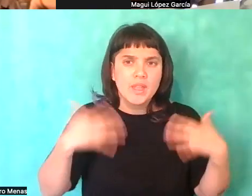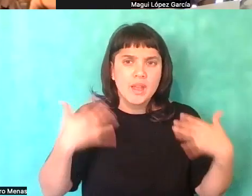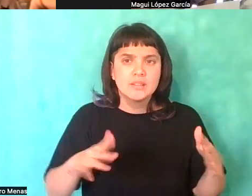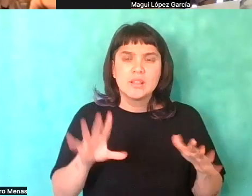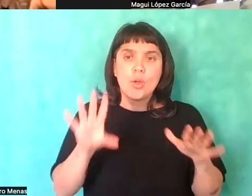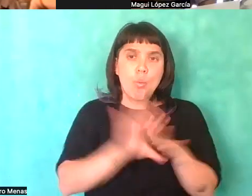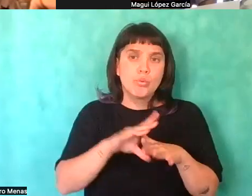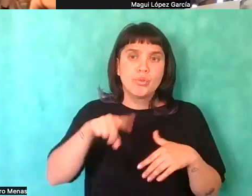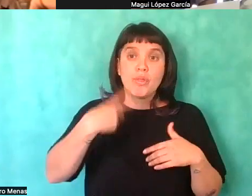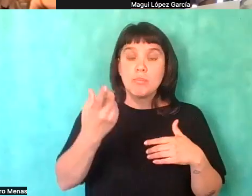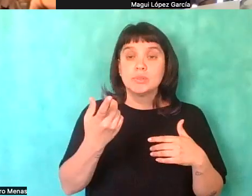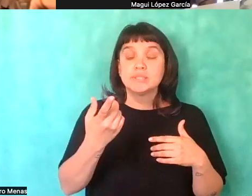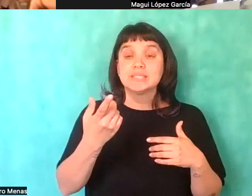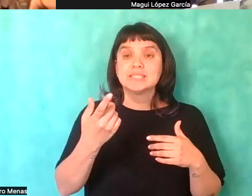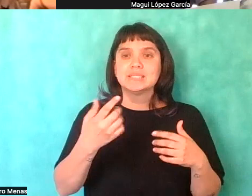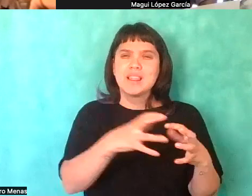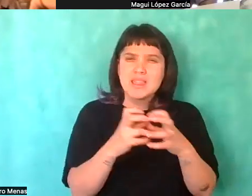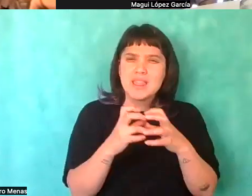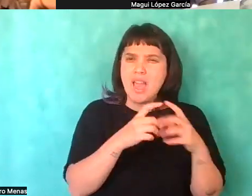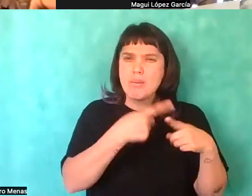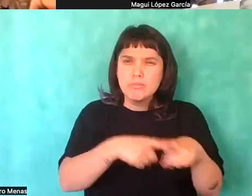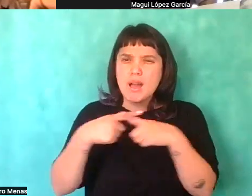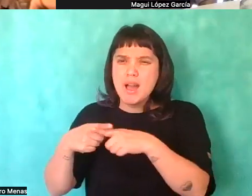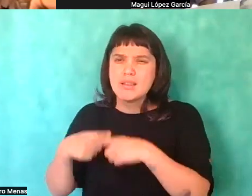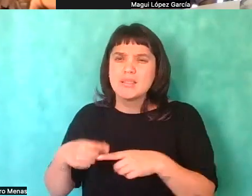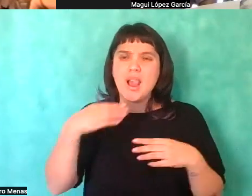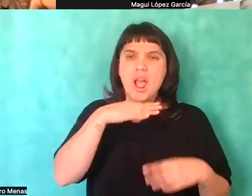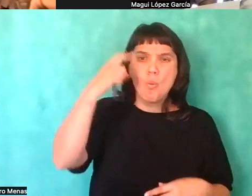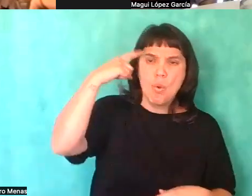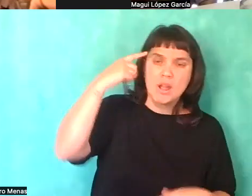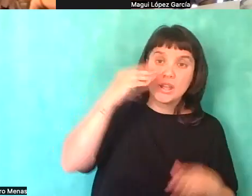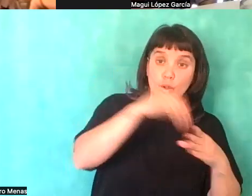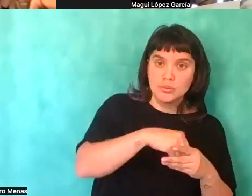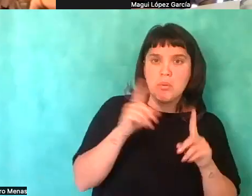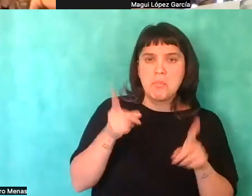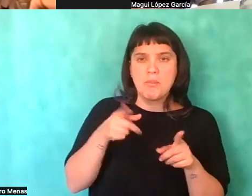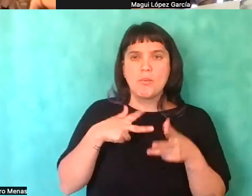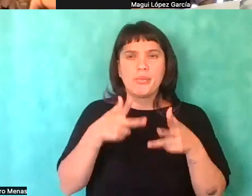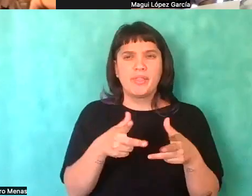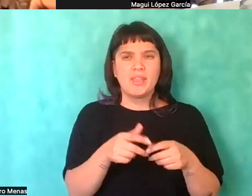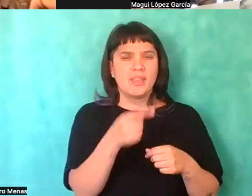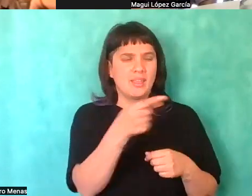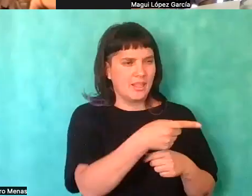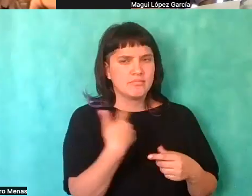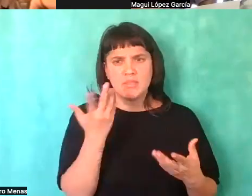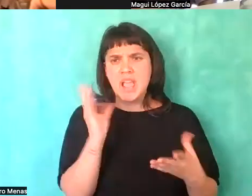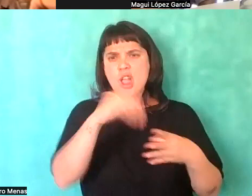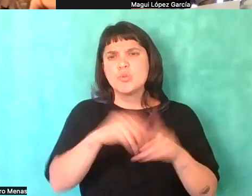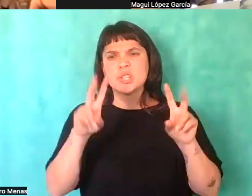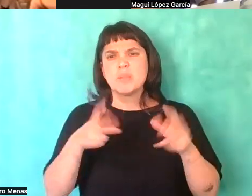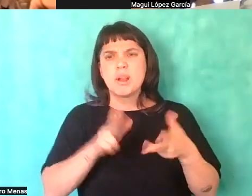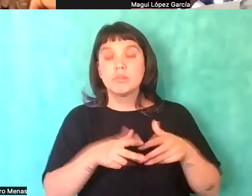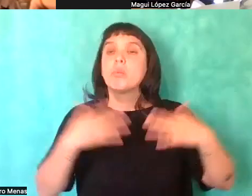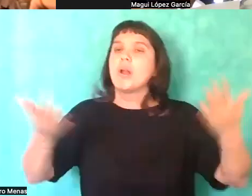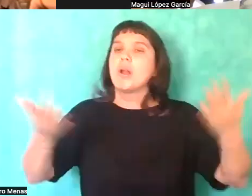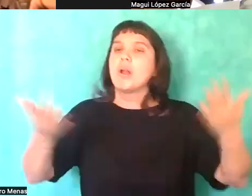debate que hubo sobre el lenguaje inclusivo, que todos decían, ay, sí hay que ser inclusivo, como decía Juan la vez pasada, sí, si van a incluir, incluyan la lengua de señas. Bueno, ahí